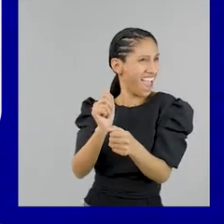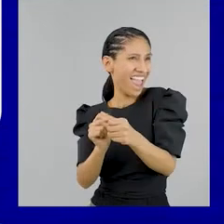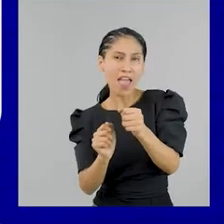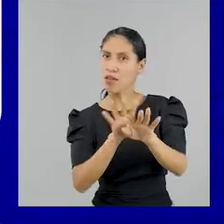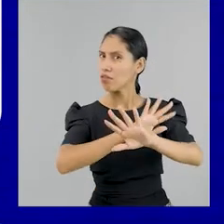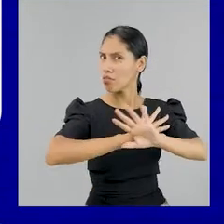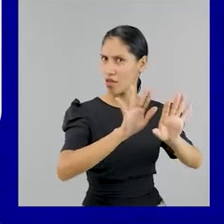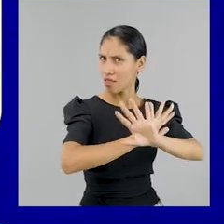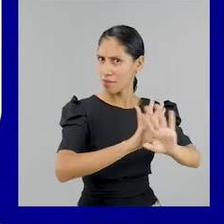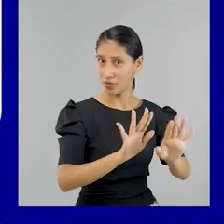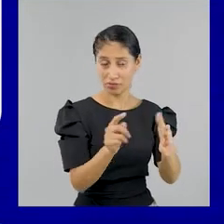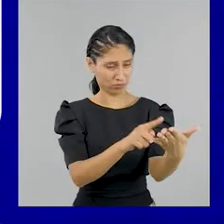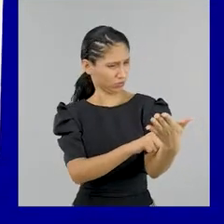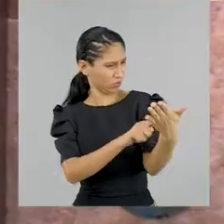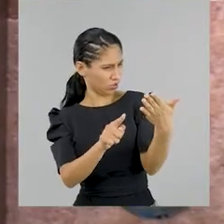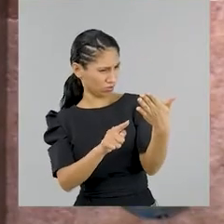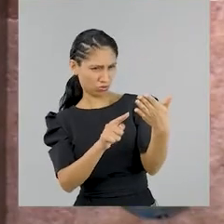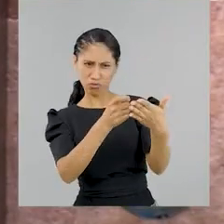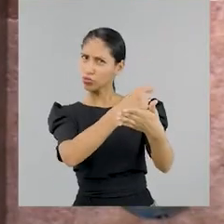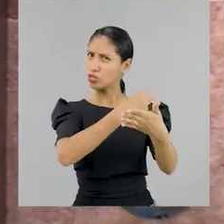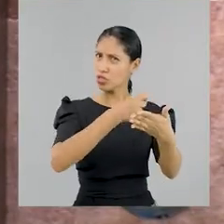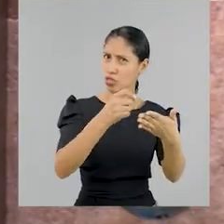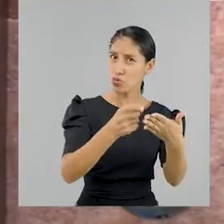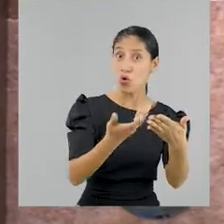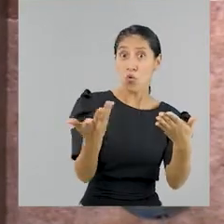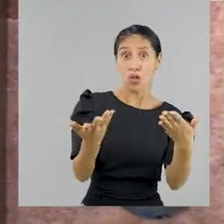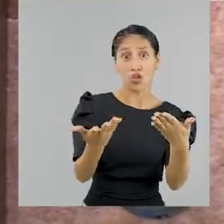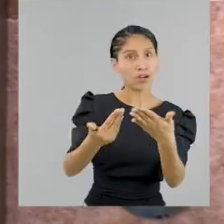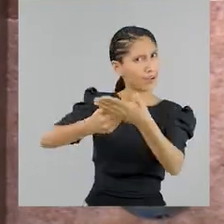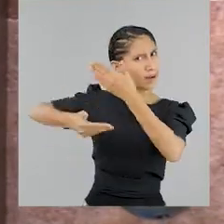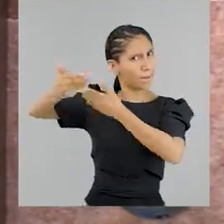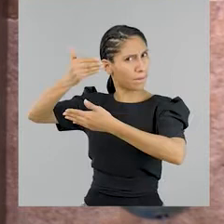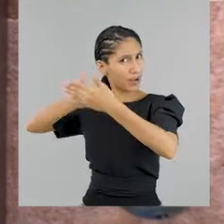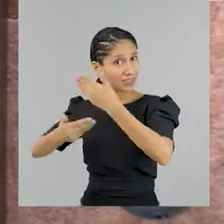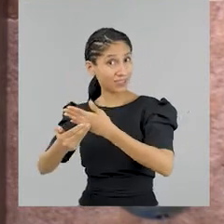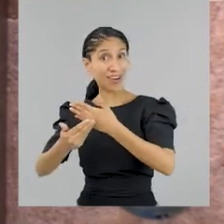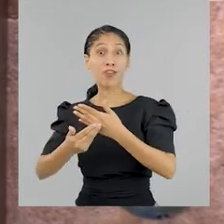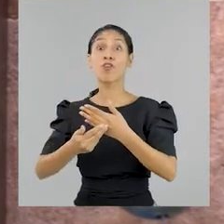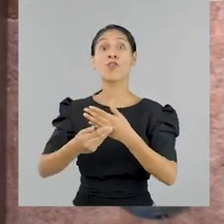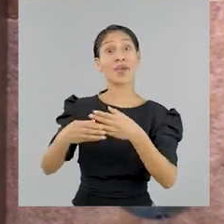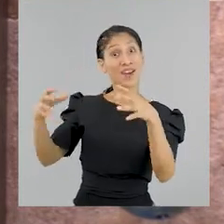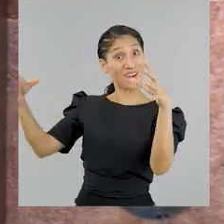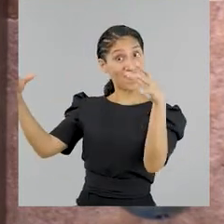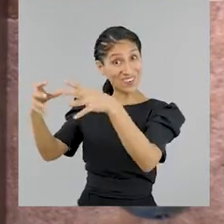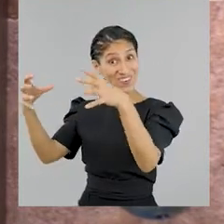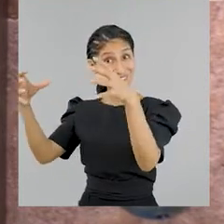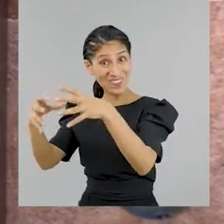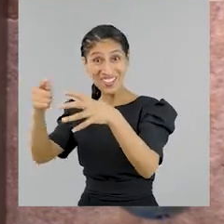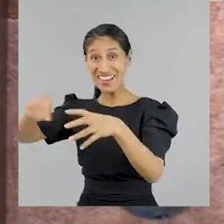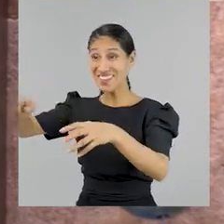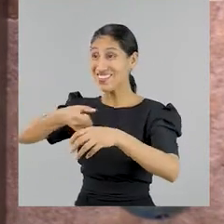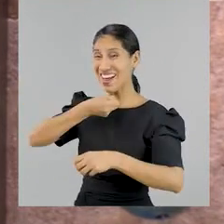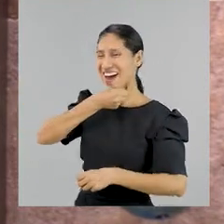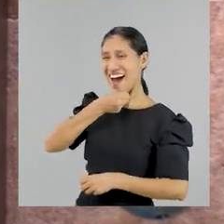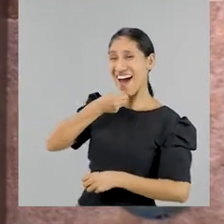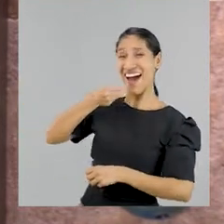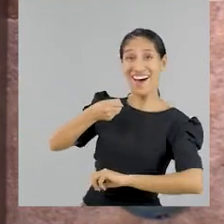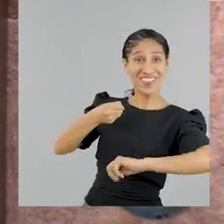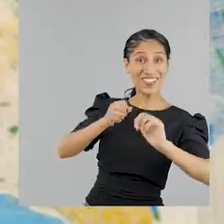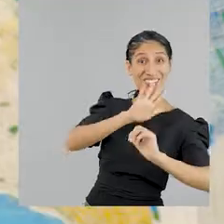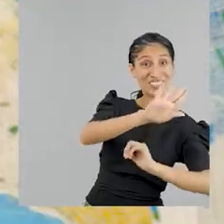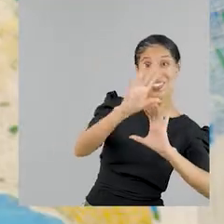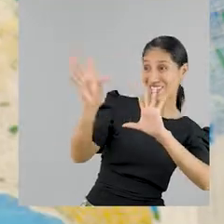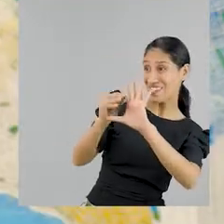poco y nada más. Esto se escribió cuando se presentaron los imitadores de Freddie Mercury y su banda con motivo de la